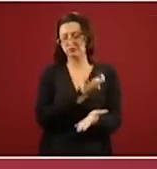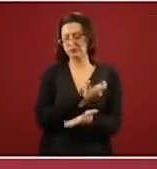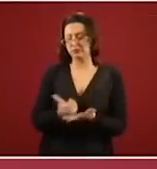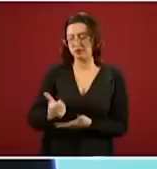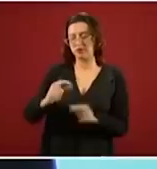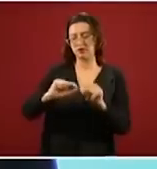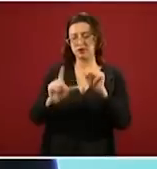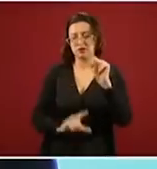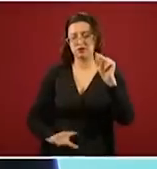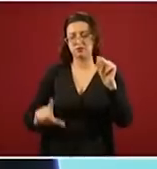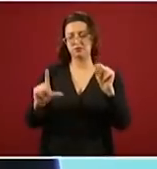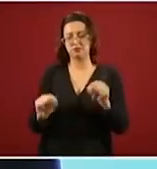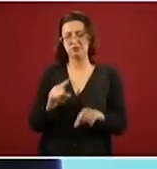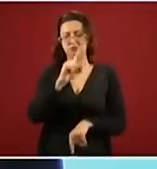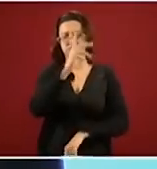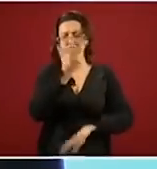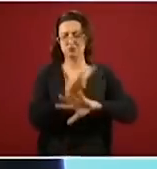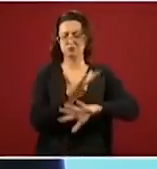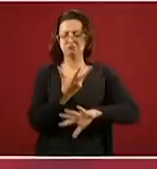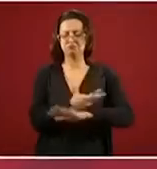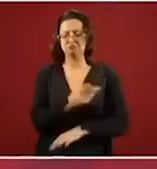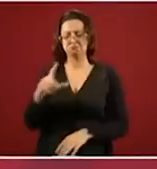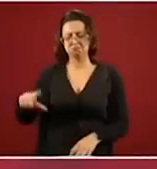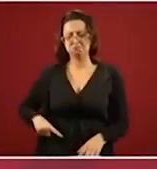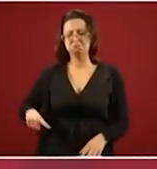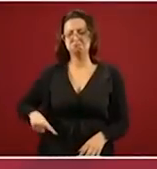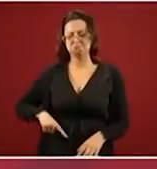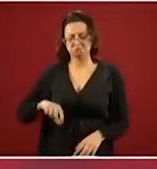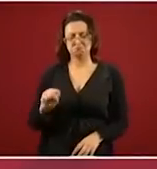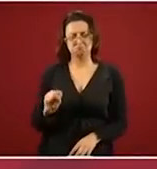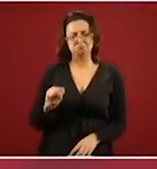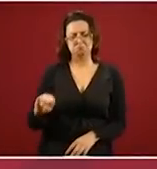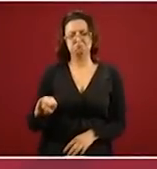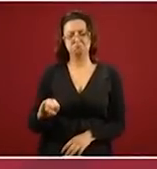de eeuu para que se recuperen